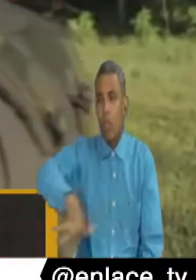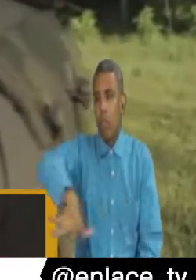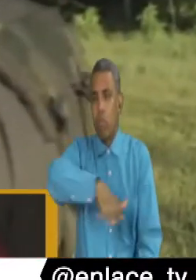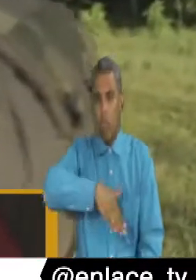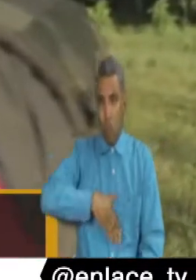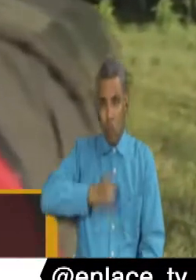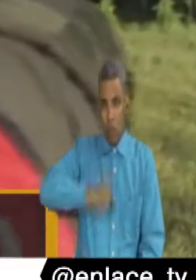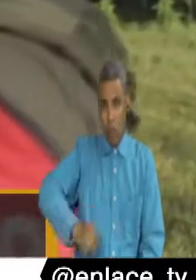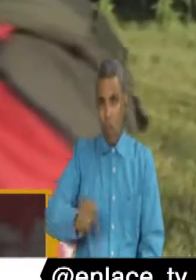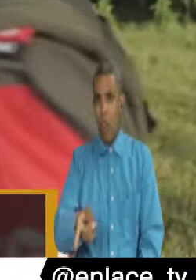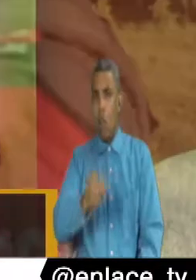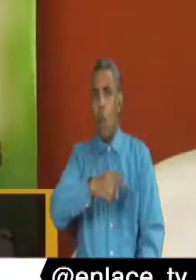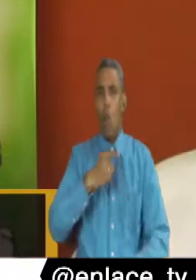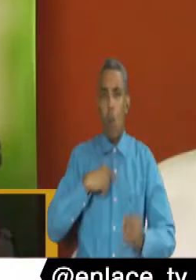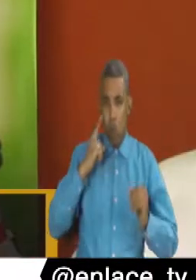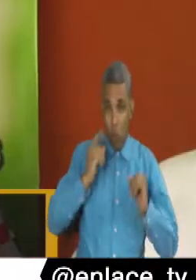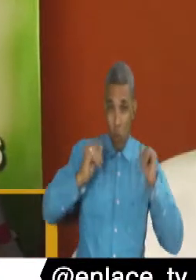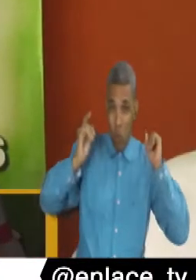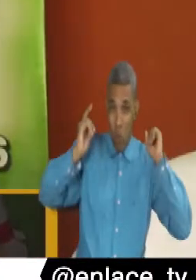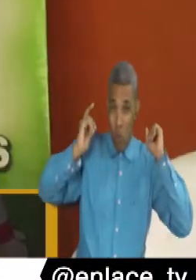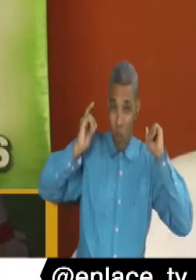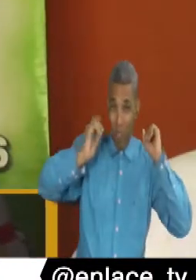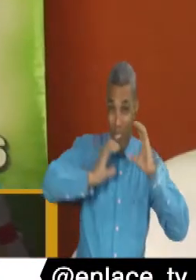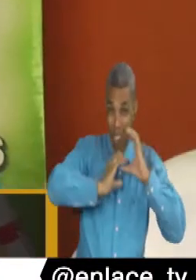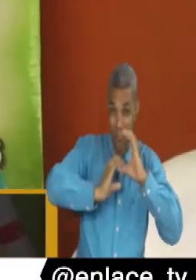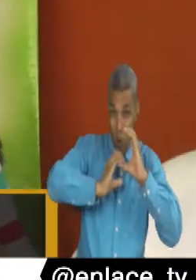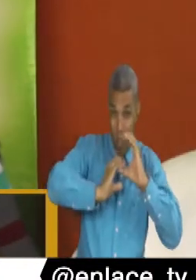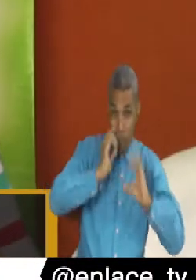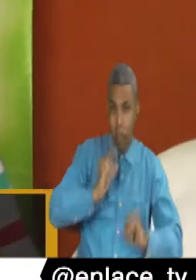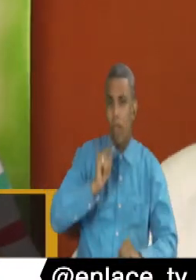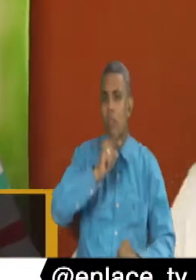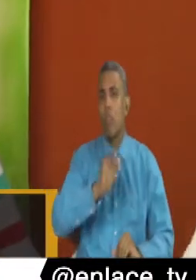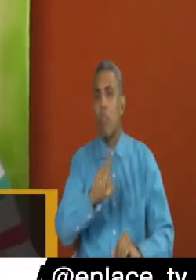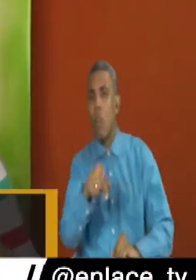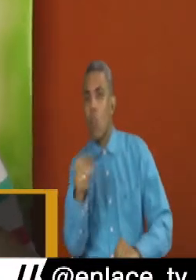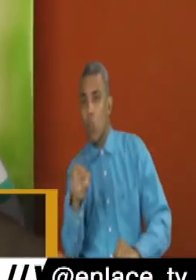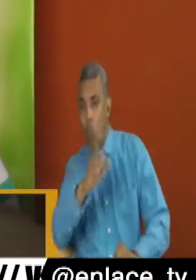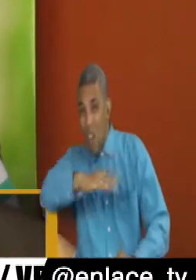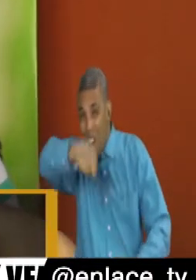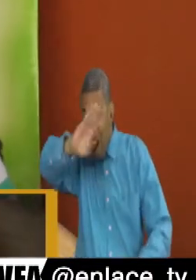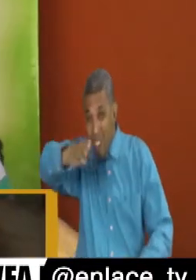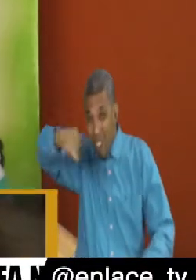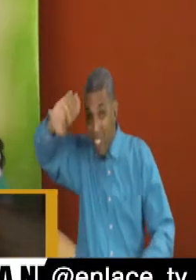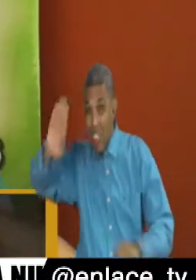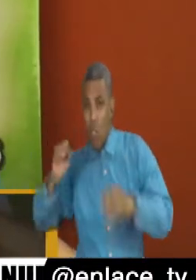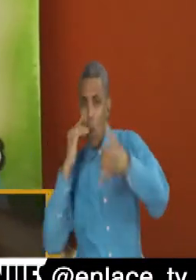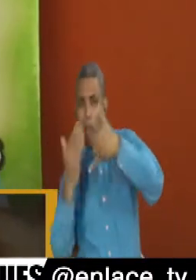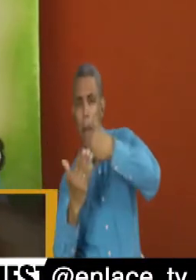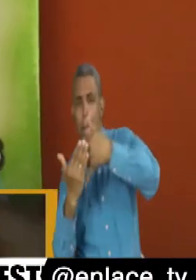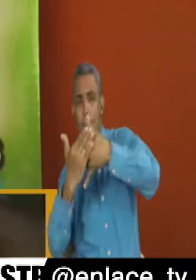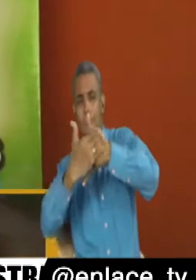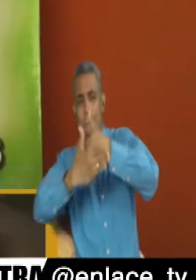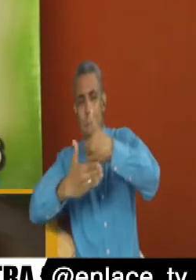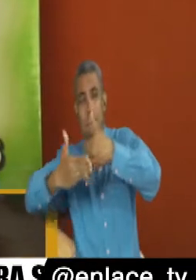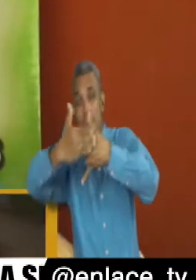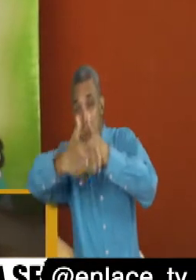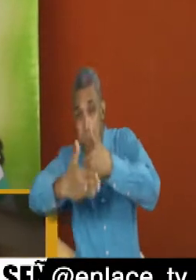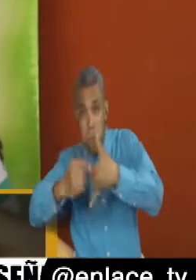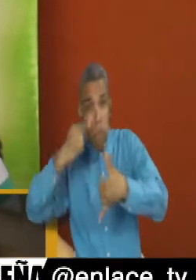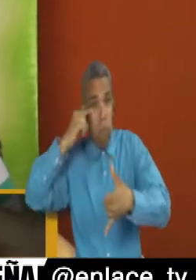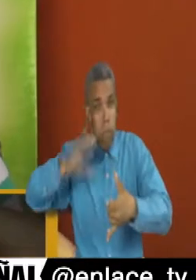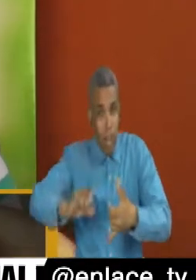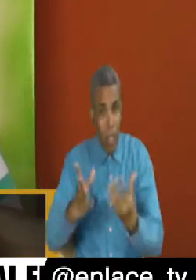Cauca y entrando un poco al municipio, a los departamentos de Antioquia. Lo que evidencia, pues, de que no es tan cierto de que hay un